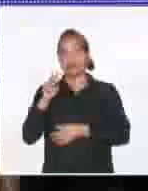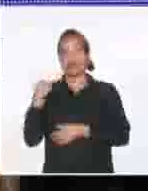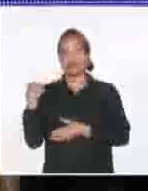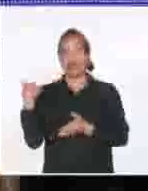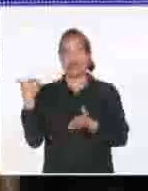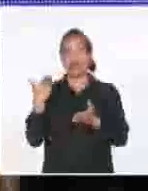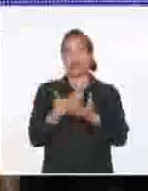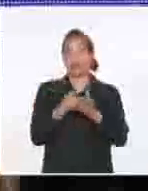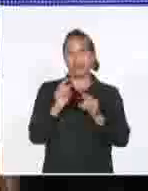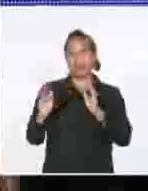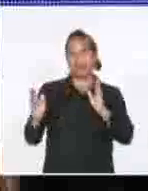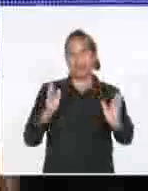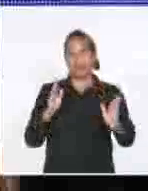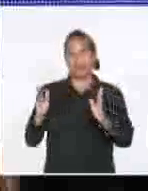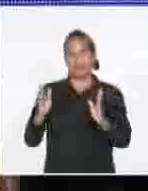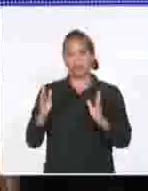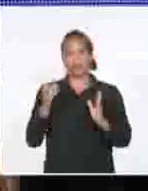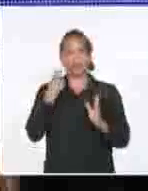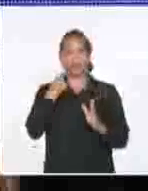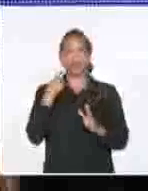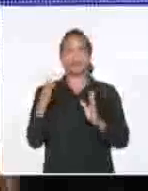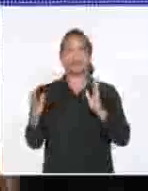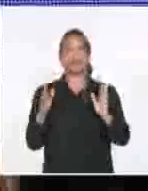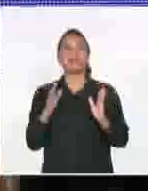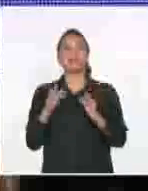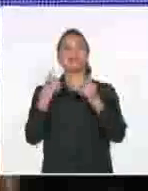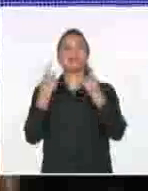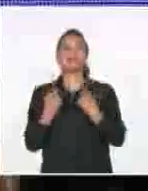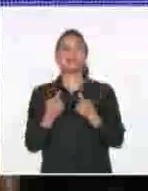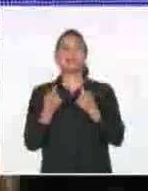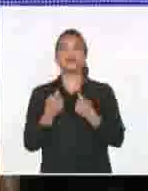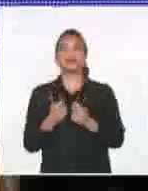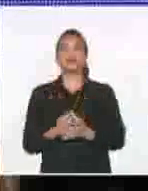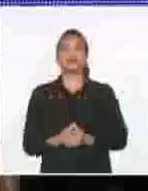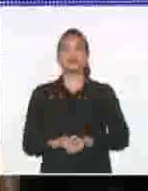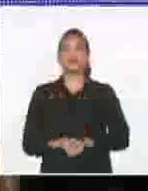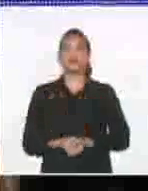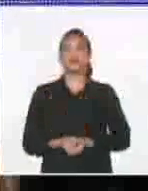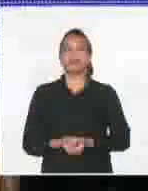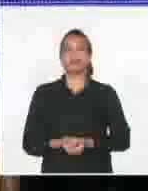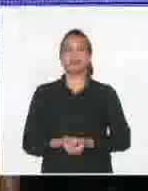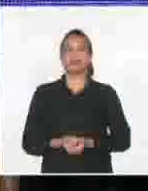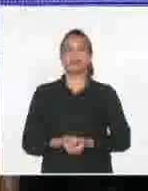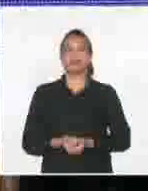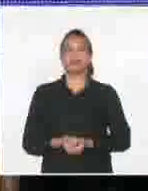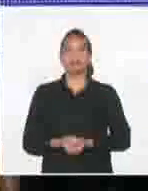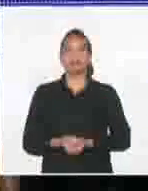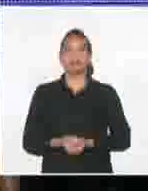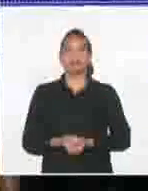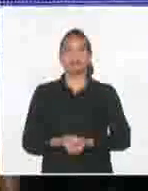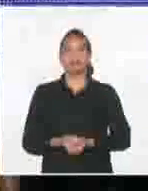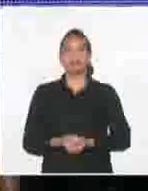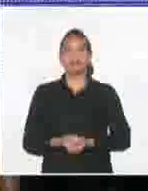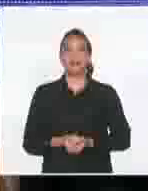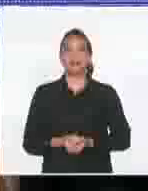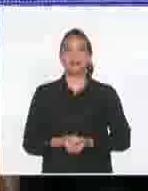2023 y para el año requeriría casi 2.000 millones de dólares,